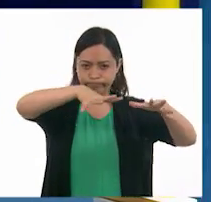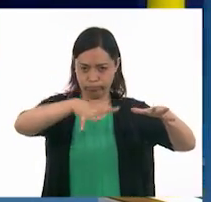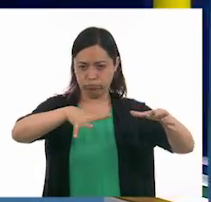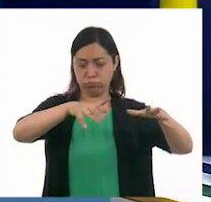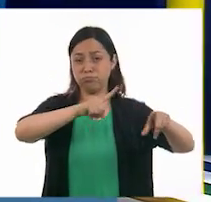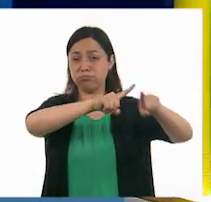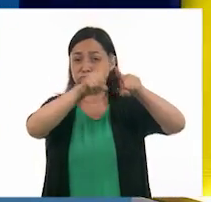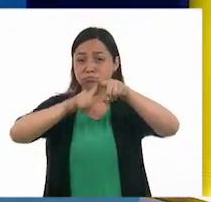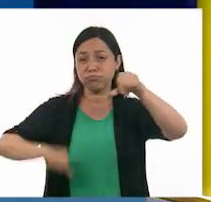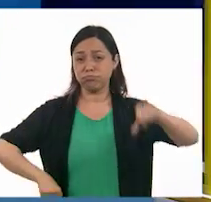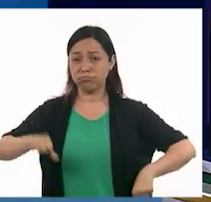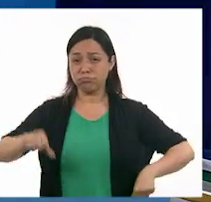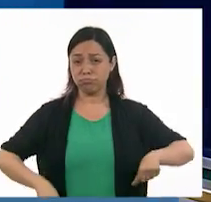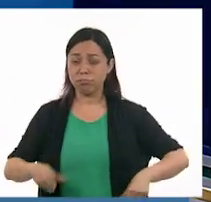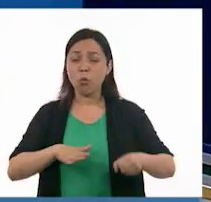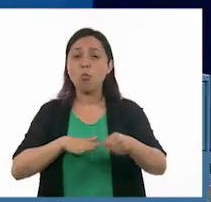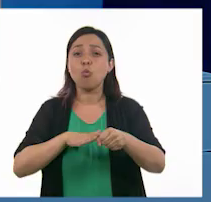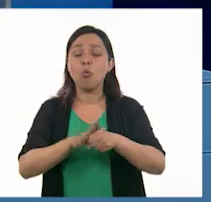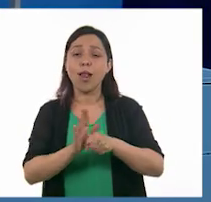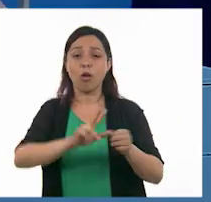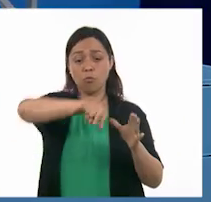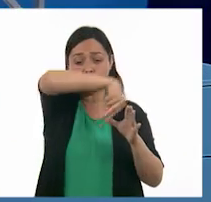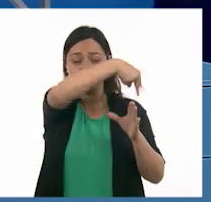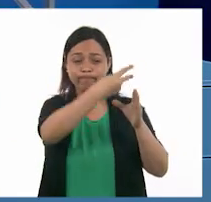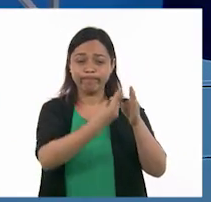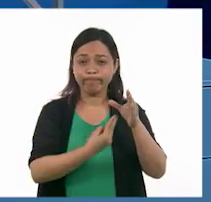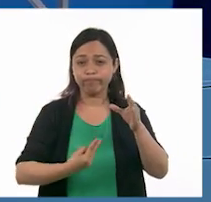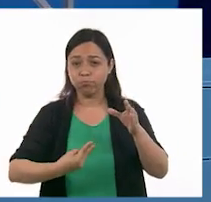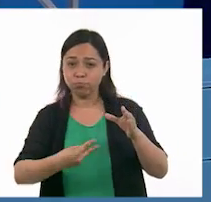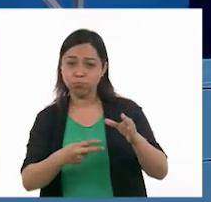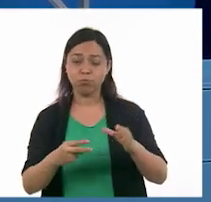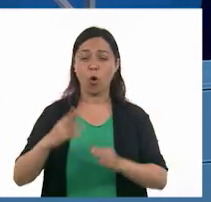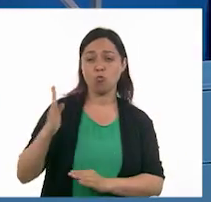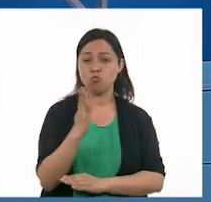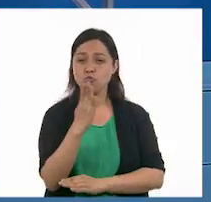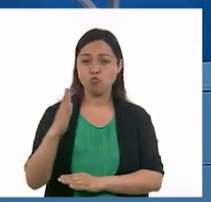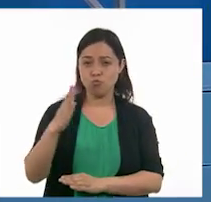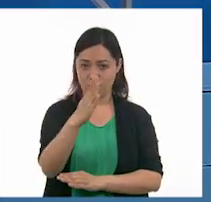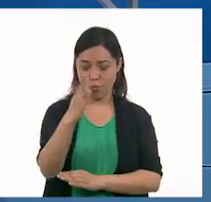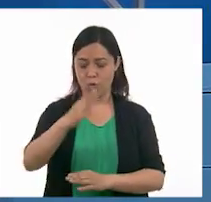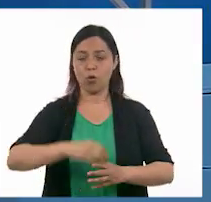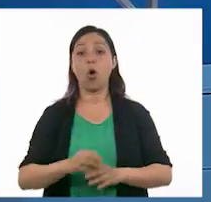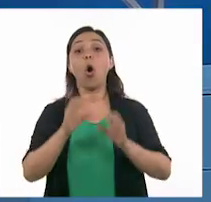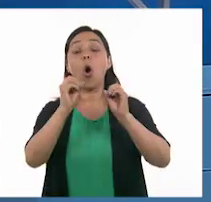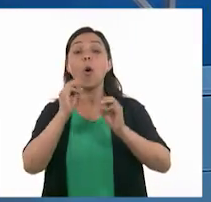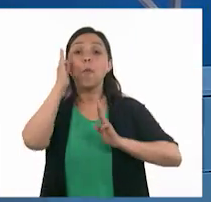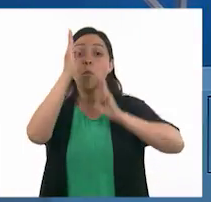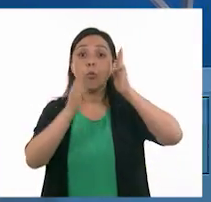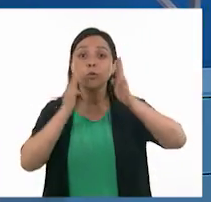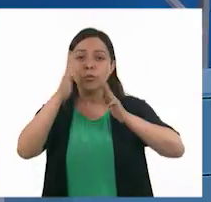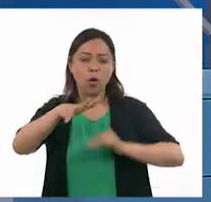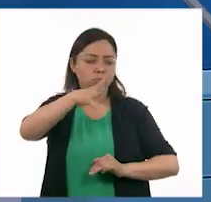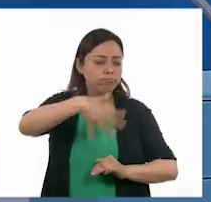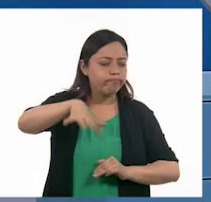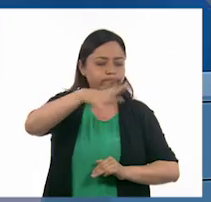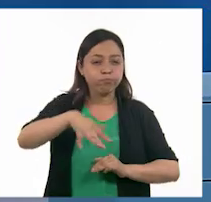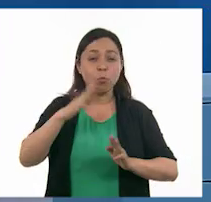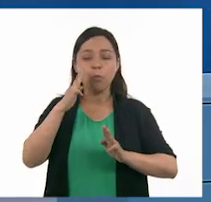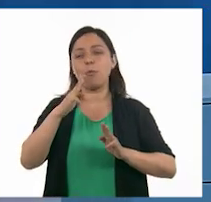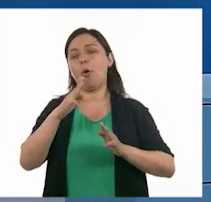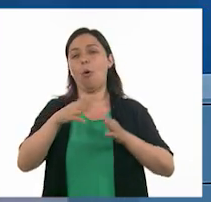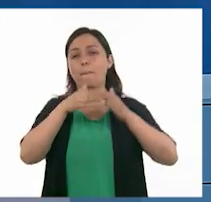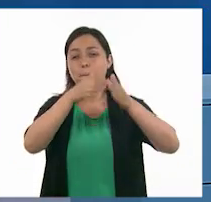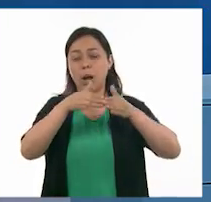el buceo con el tiburón ballena, o el buceo para encontrar barcos que se hundieron hace muchísimos años. En